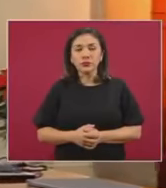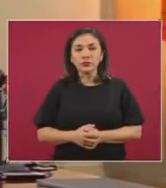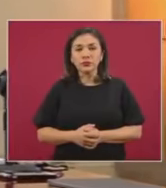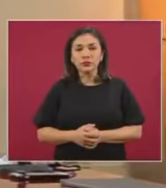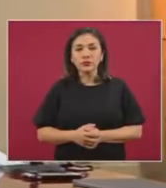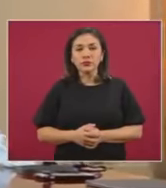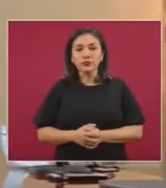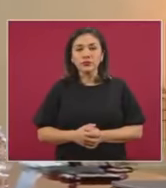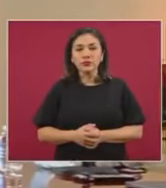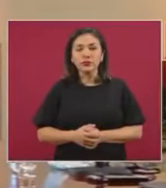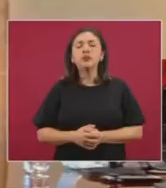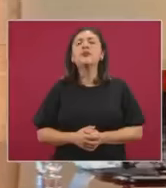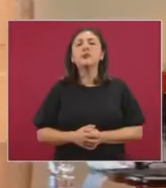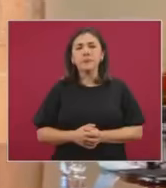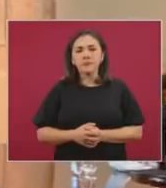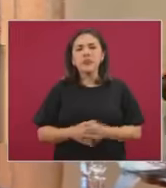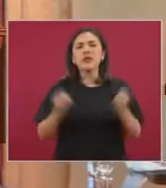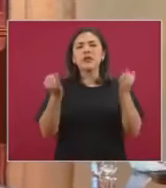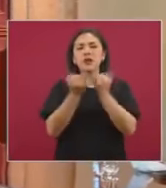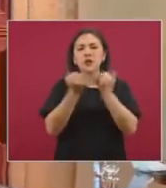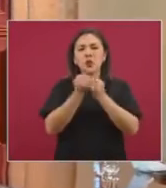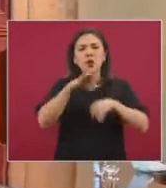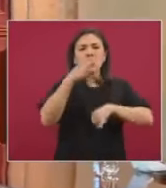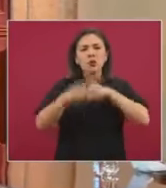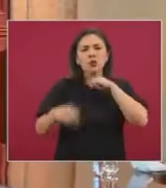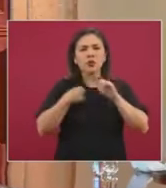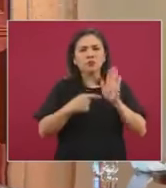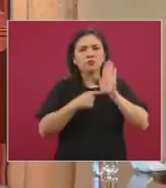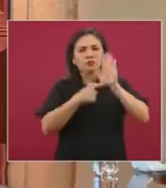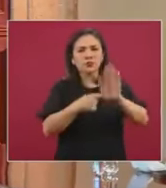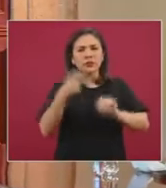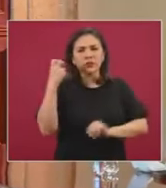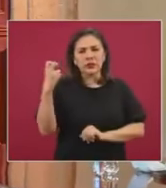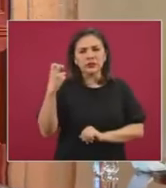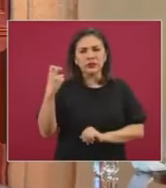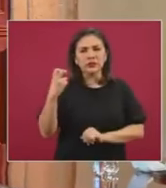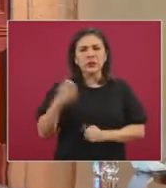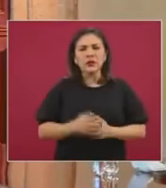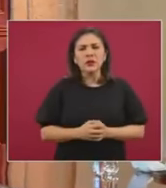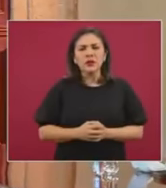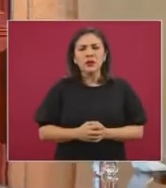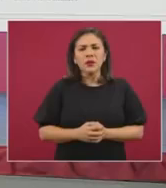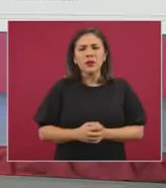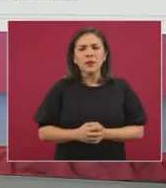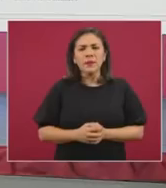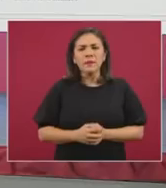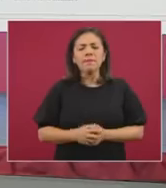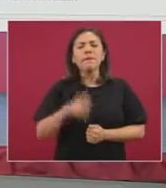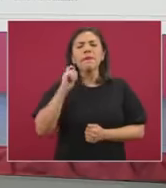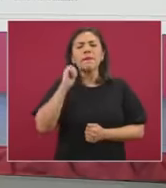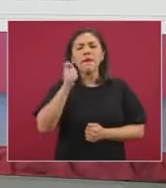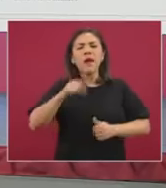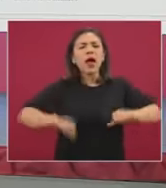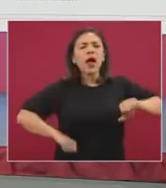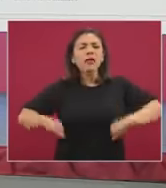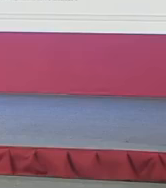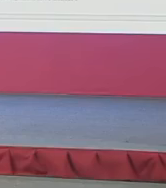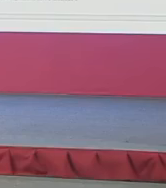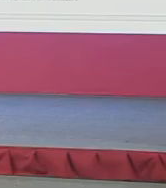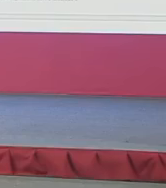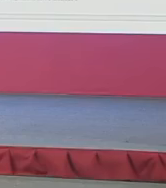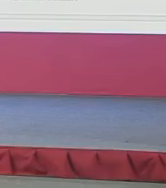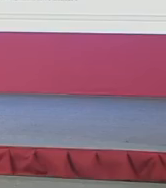También lo comenté la última vez que presentamos esto. Hemos hecho un ejercicio que es un ejercicio preliminar, y esto